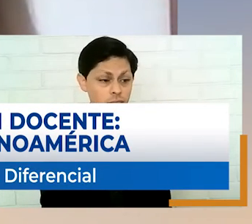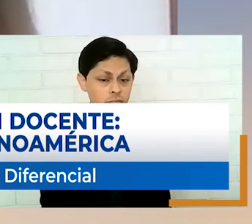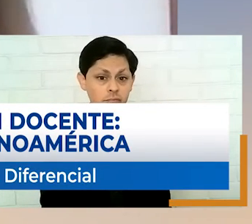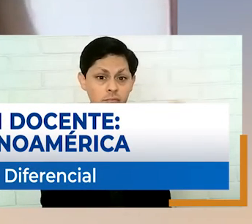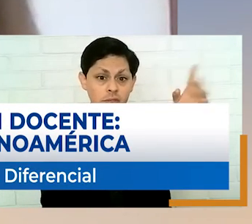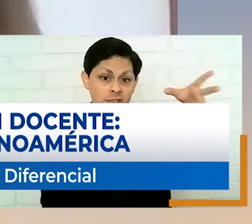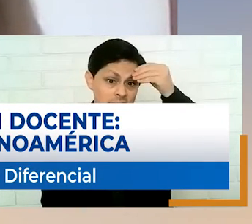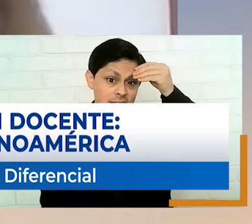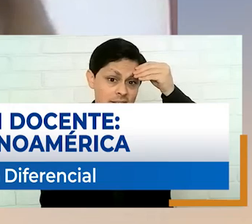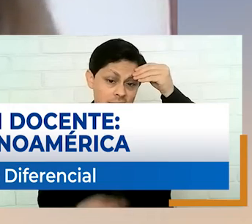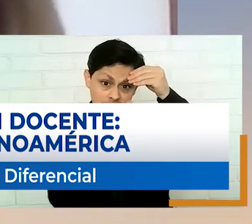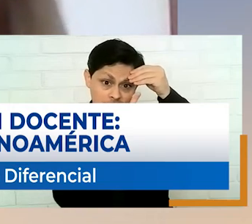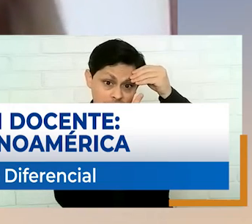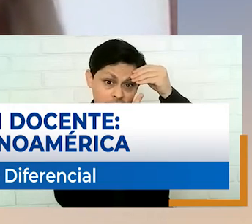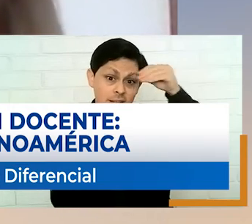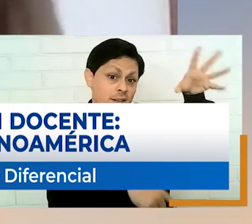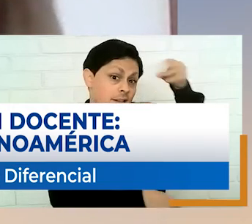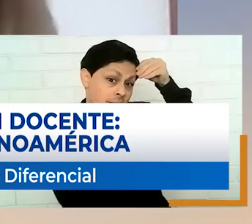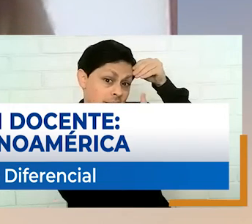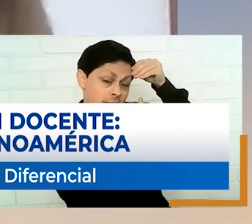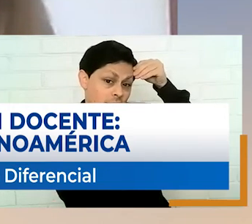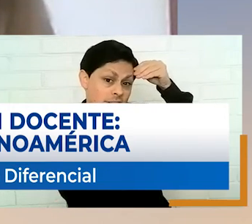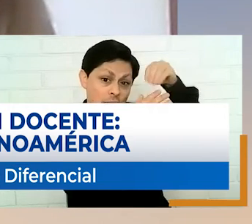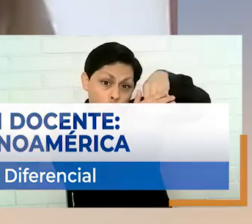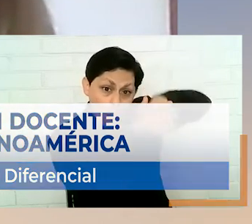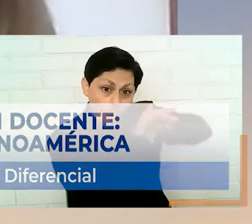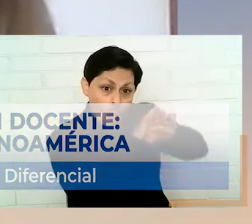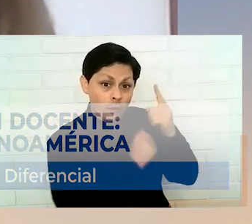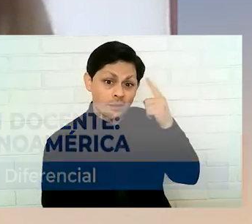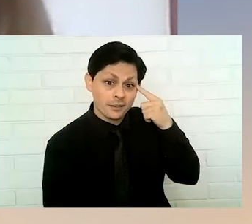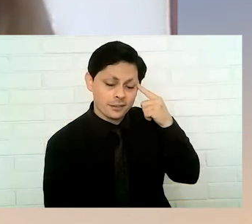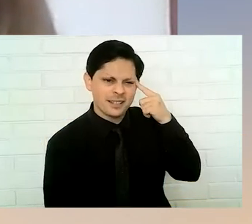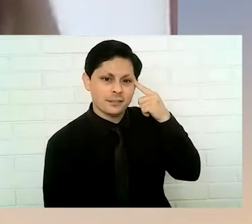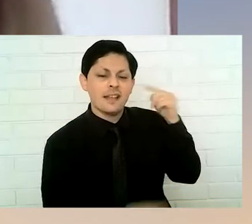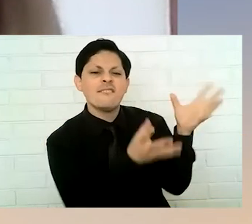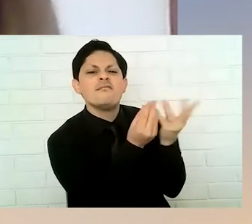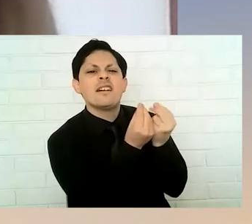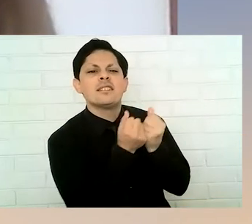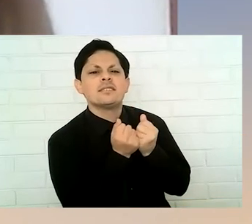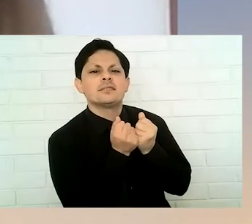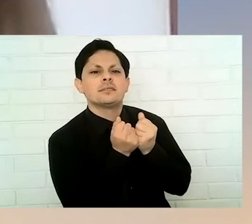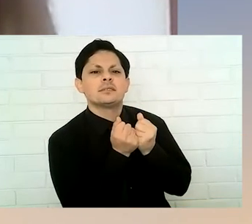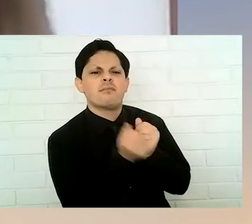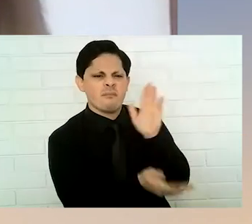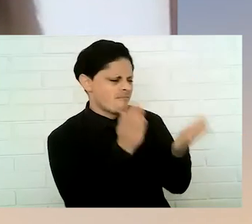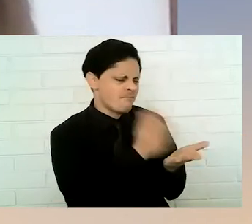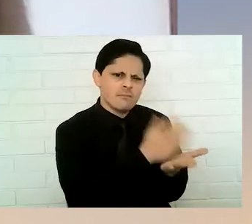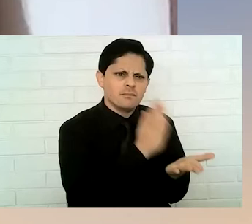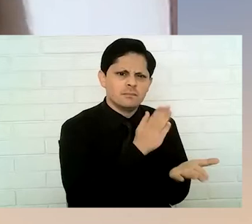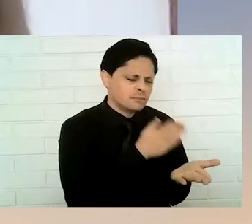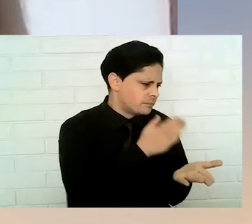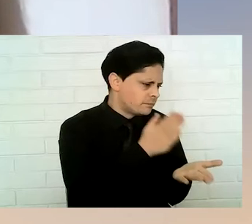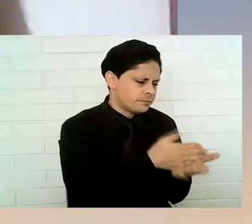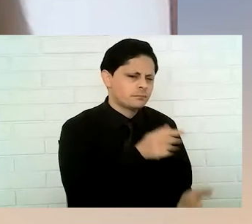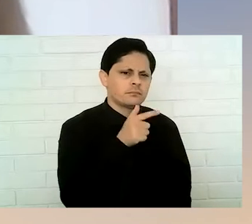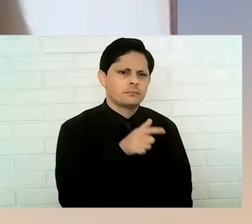¿ya?, es valioso, y partir sin exigencia. Yo